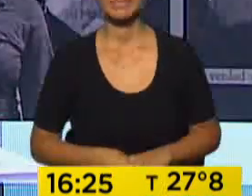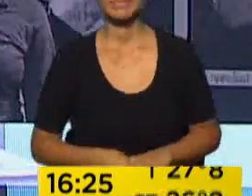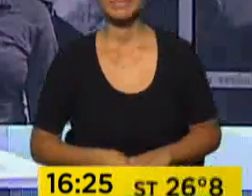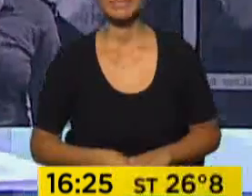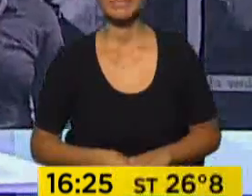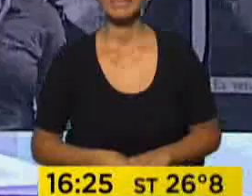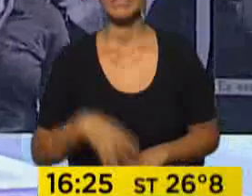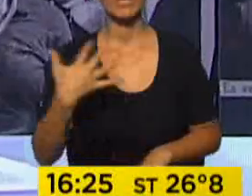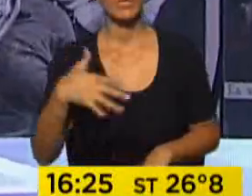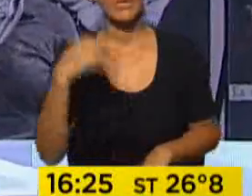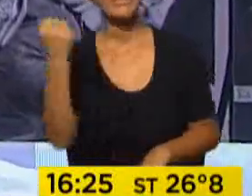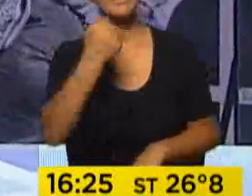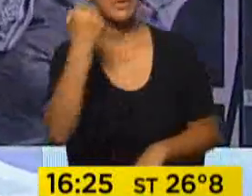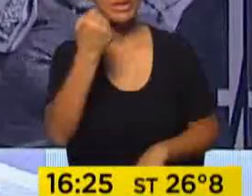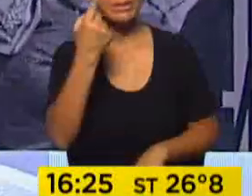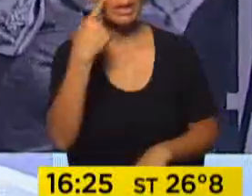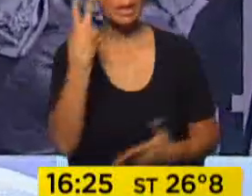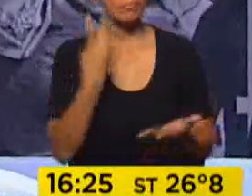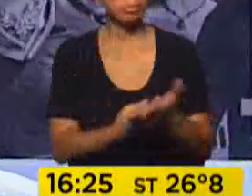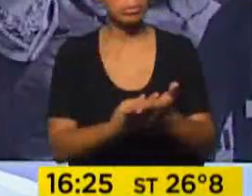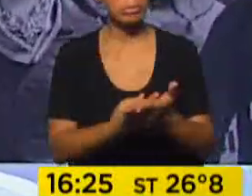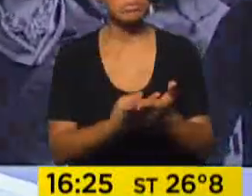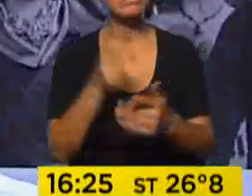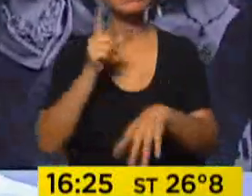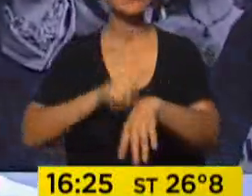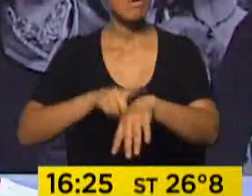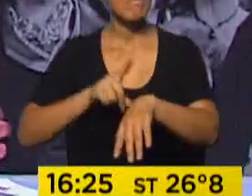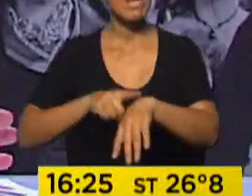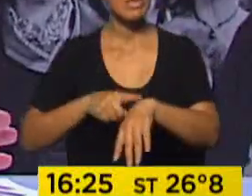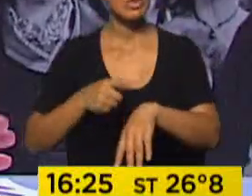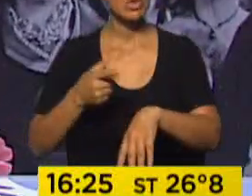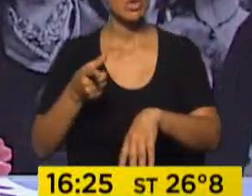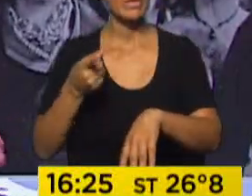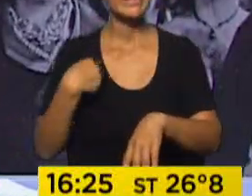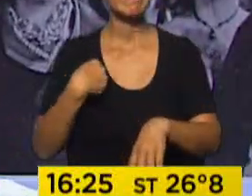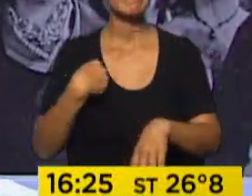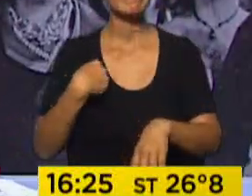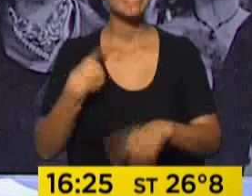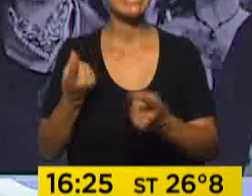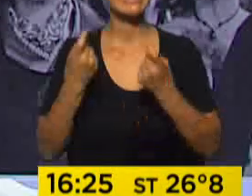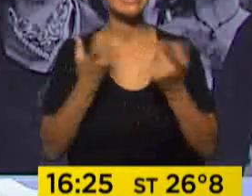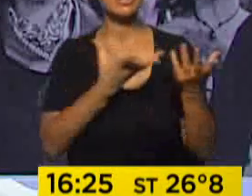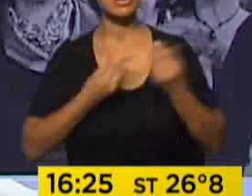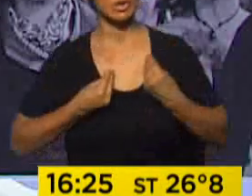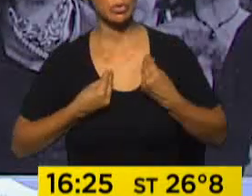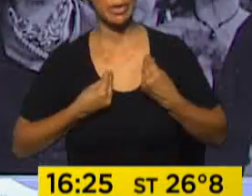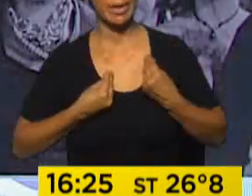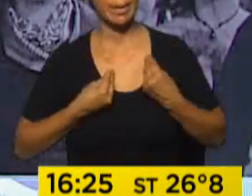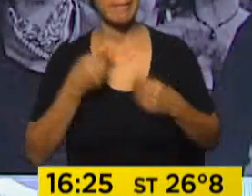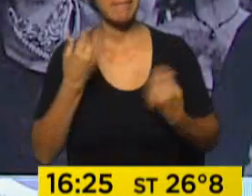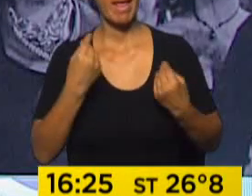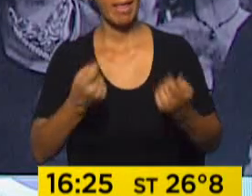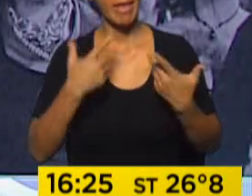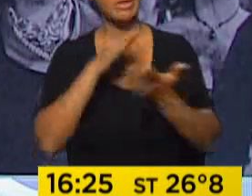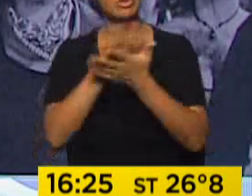La importancia de reconocer que estamos transitando momentos en los que es necesaria la ayuda de otros para poder resolver eso que